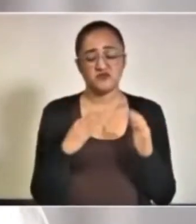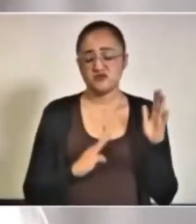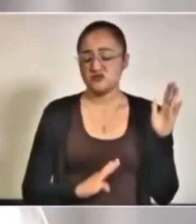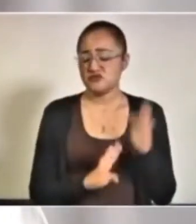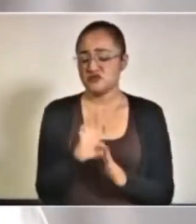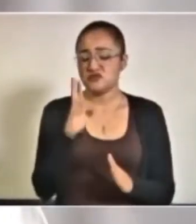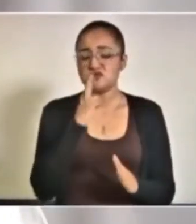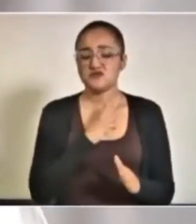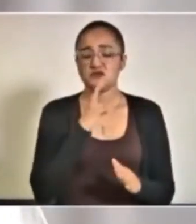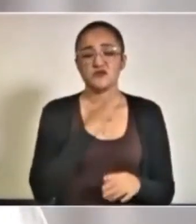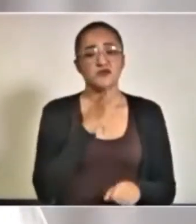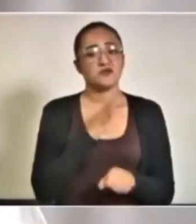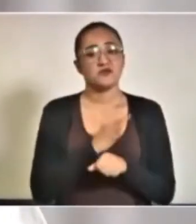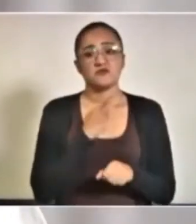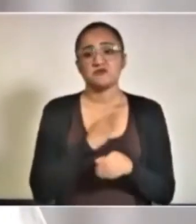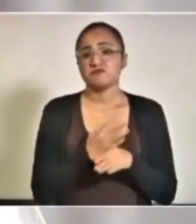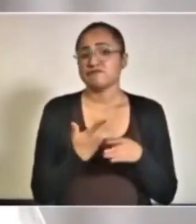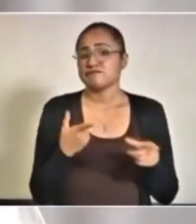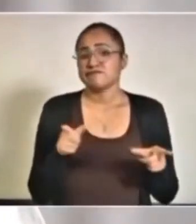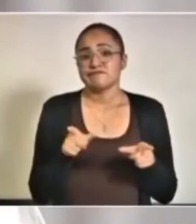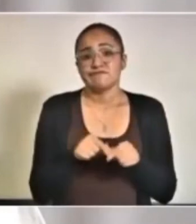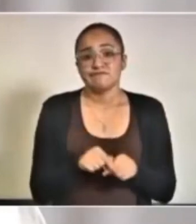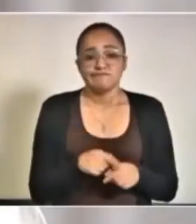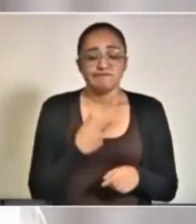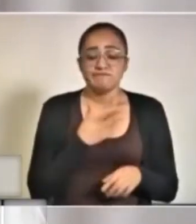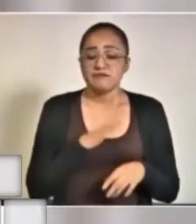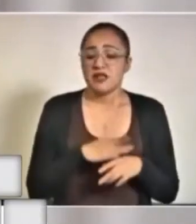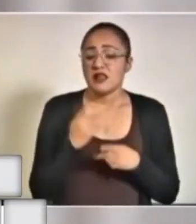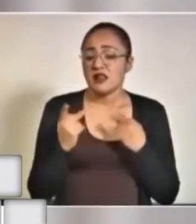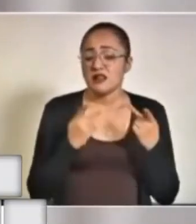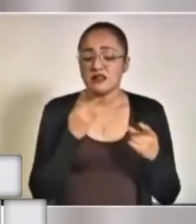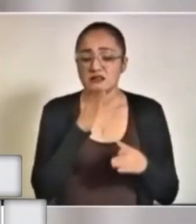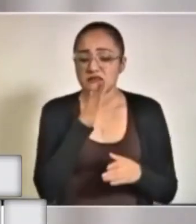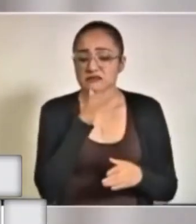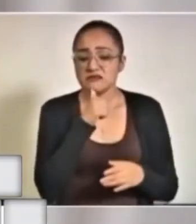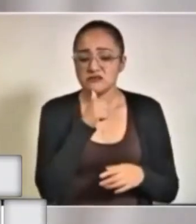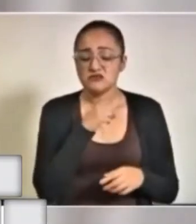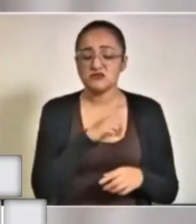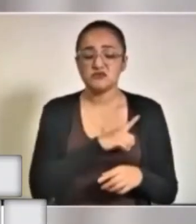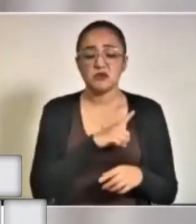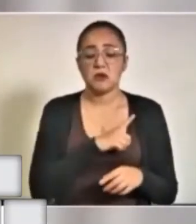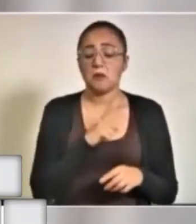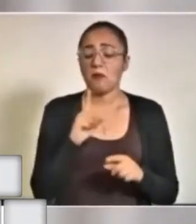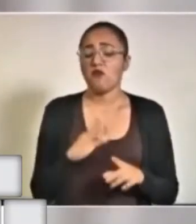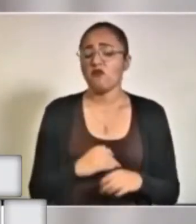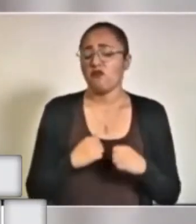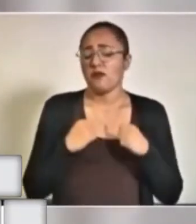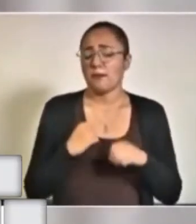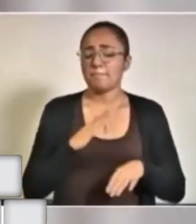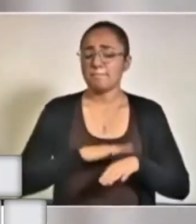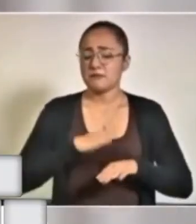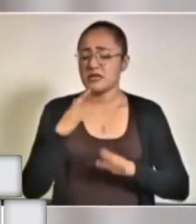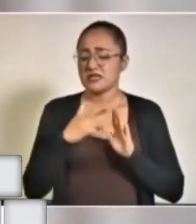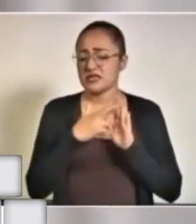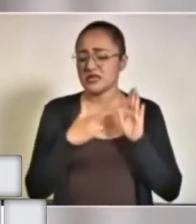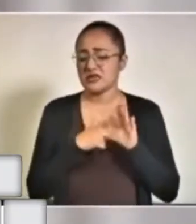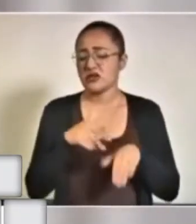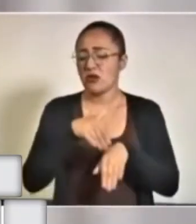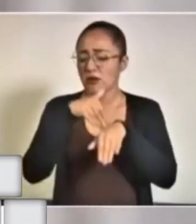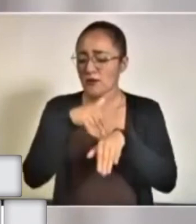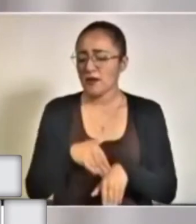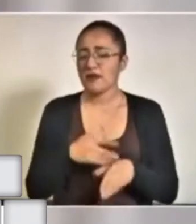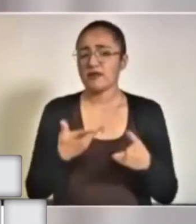que no nos permite hablar de otra cosa más que de fortalecer las medidas de